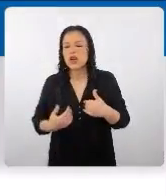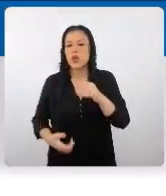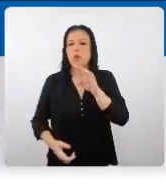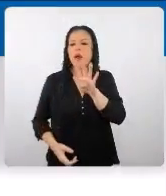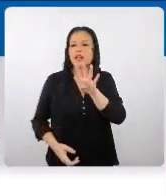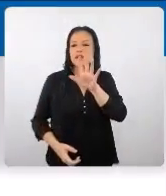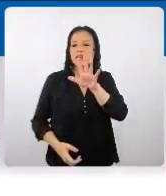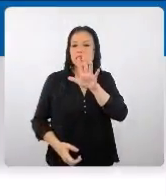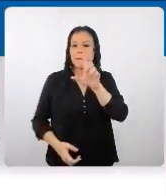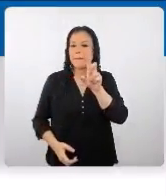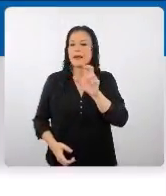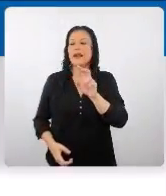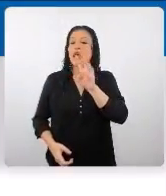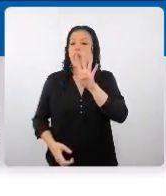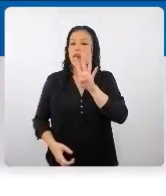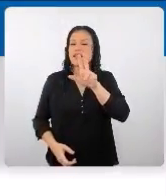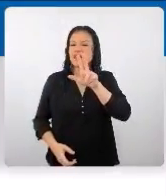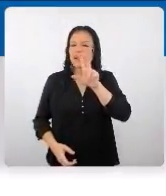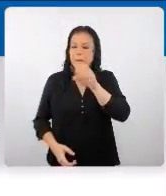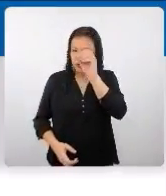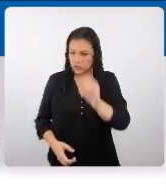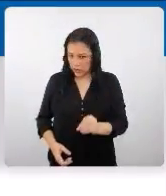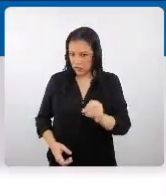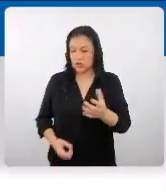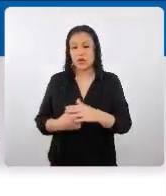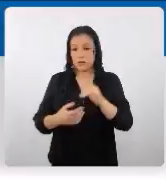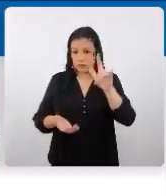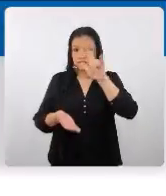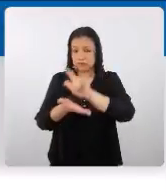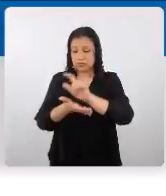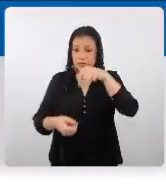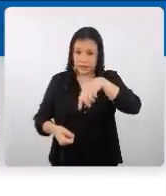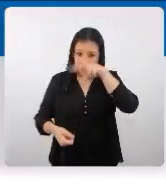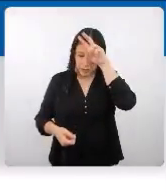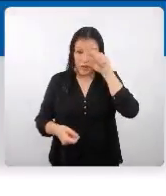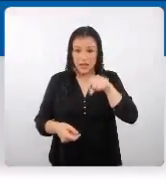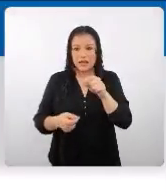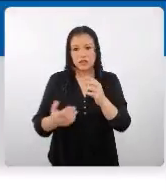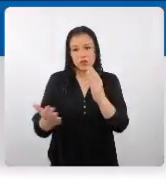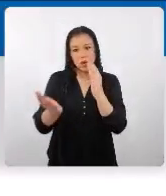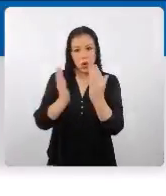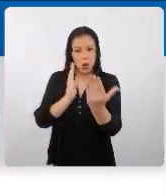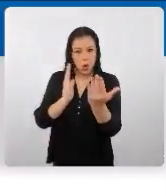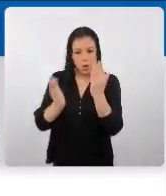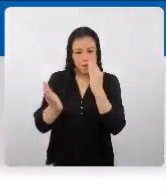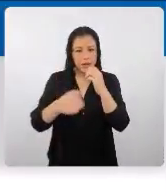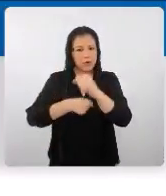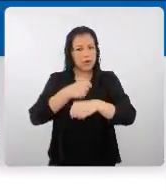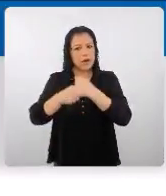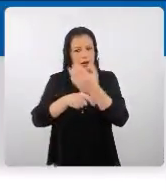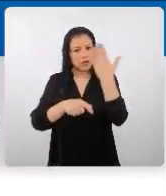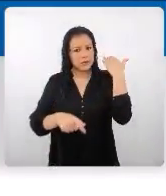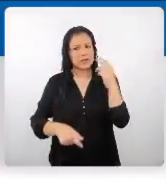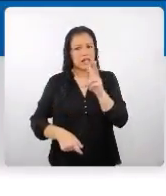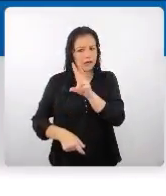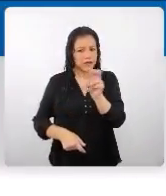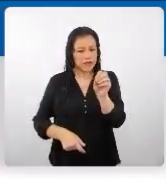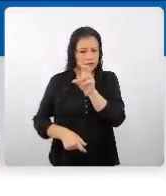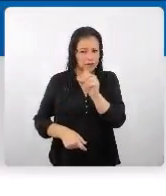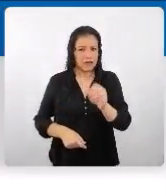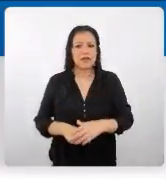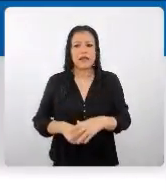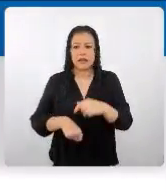del total de llegadas a Perú. Y si esto lo comparamos con el año pasado, durante este